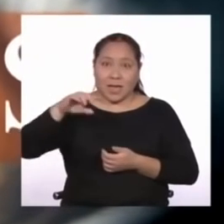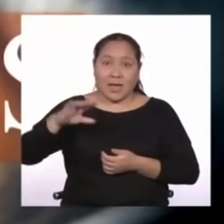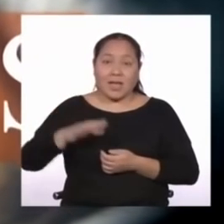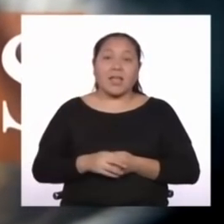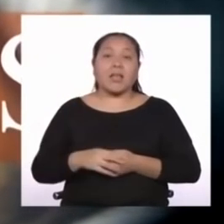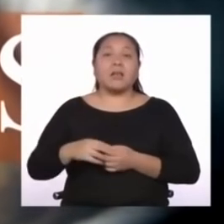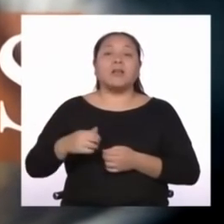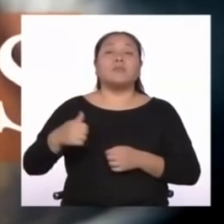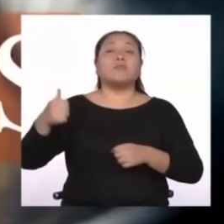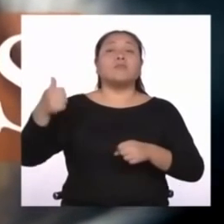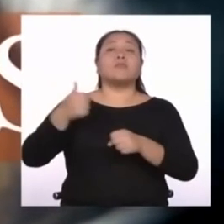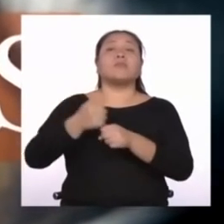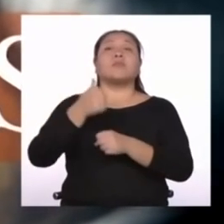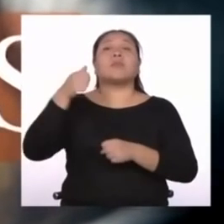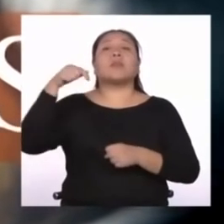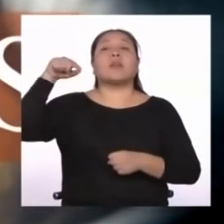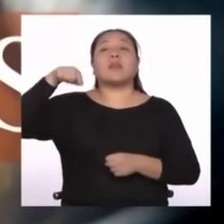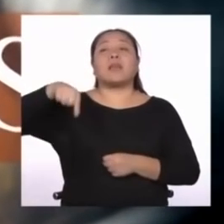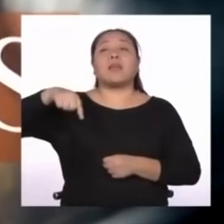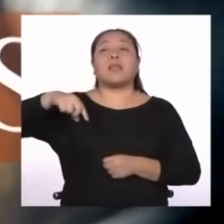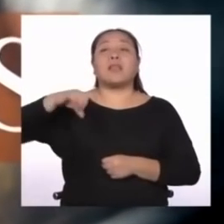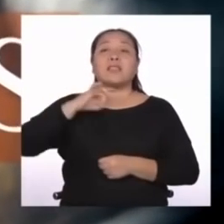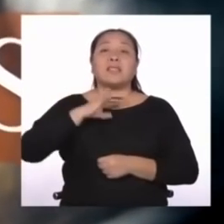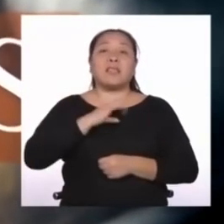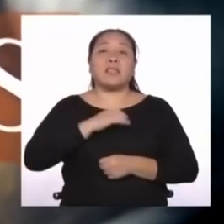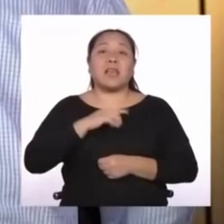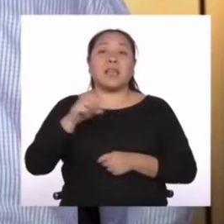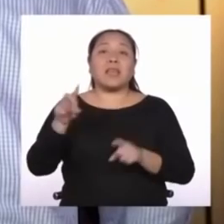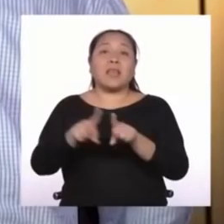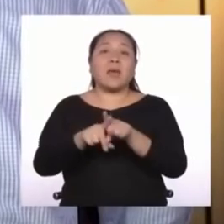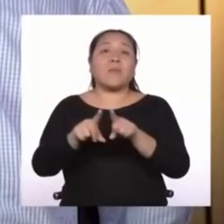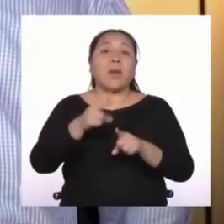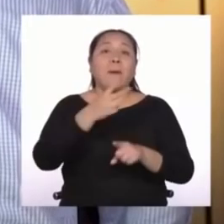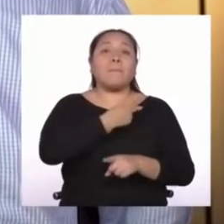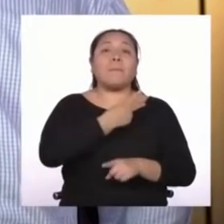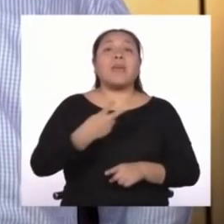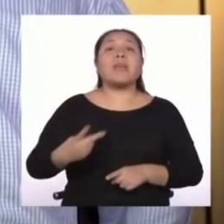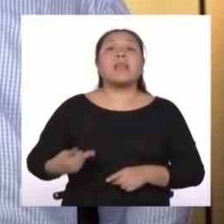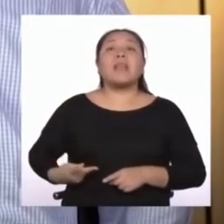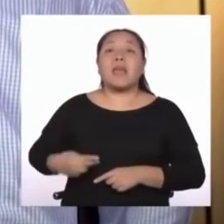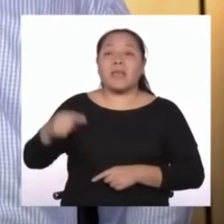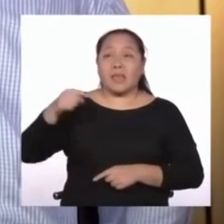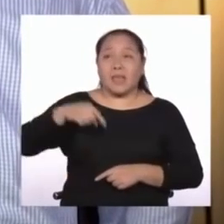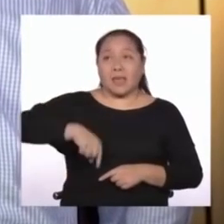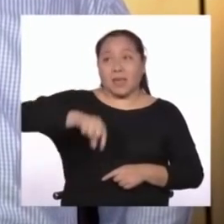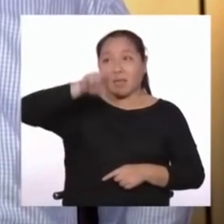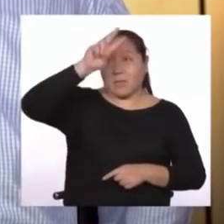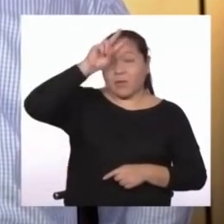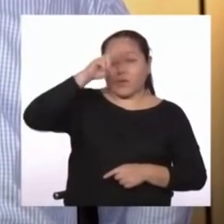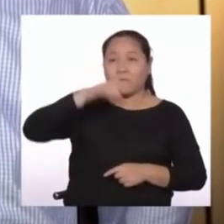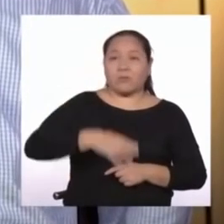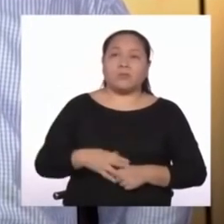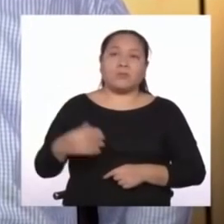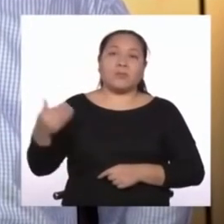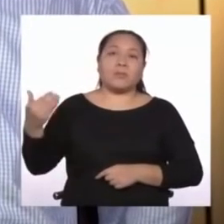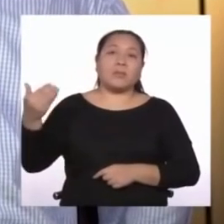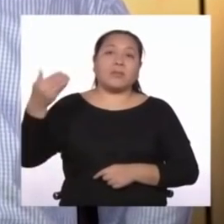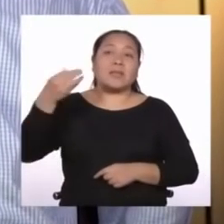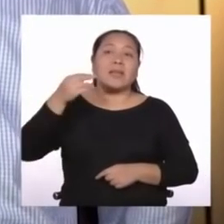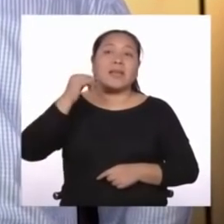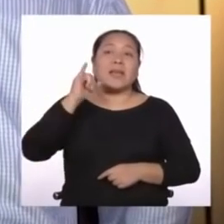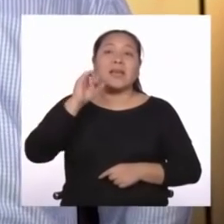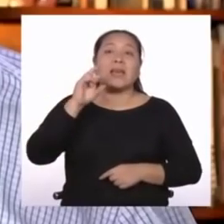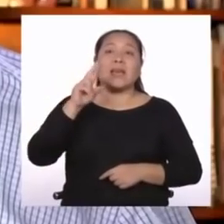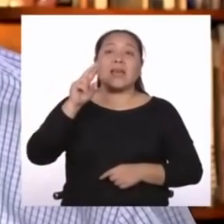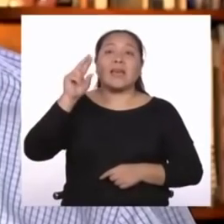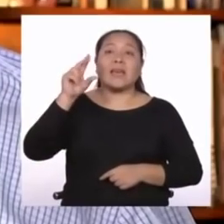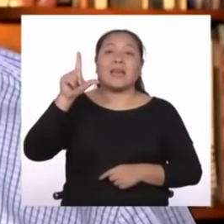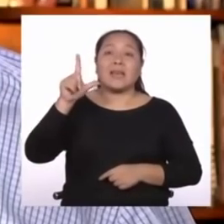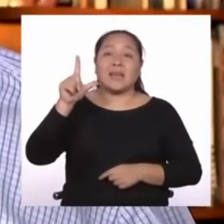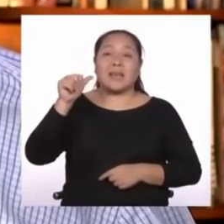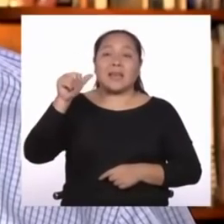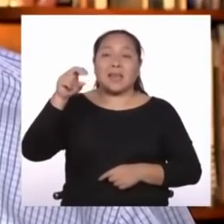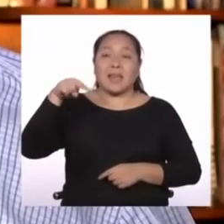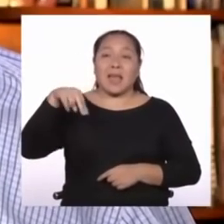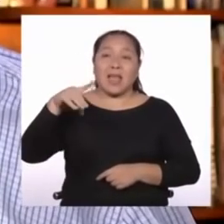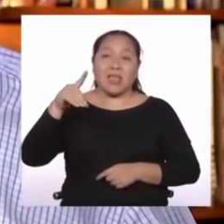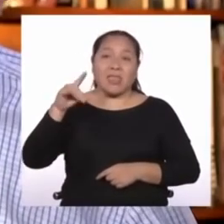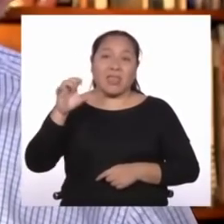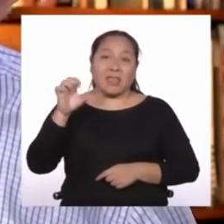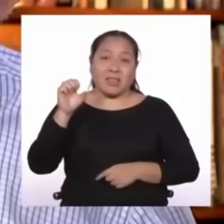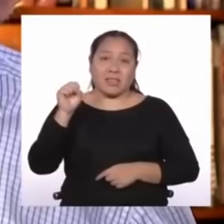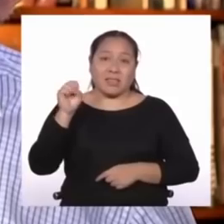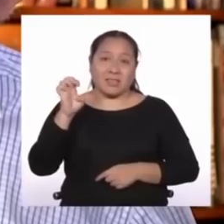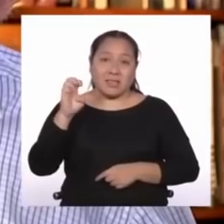Chile y virrey del Perú. El caso de los inmigrantes irlandeses es muy interesante porque Es una